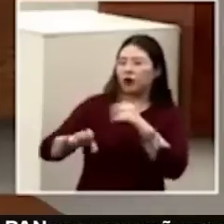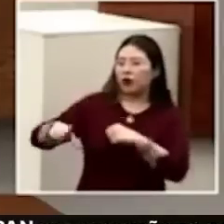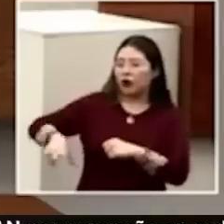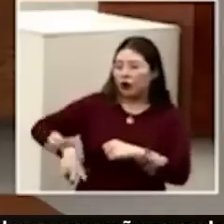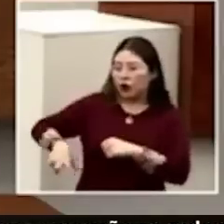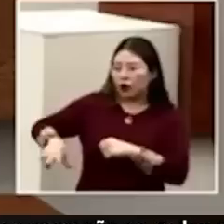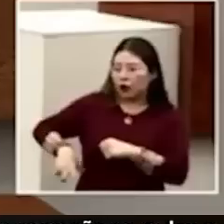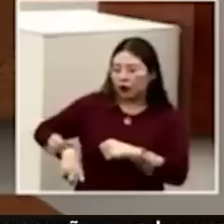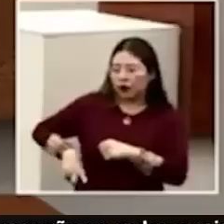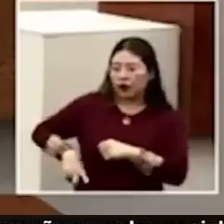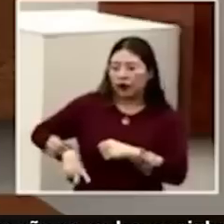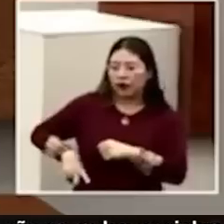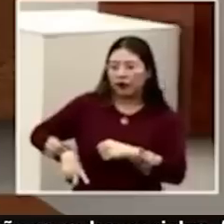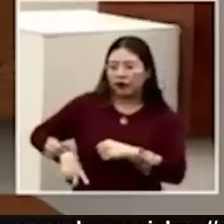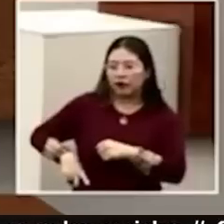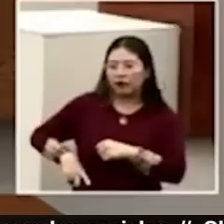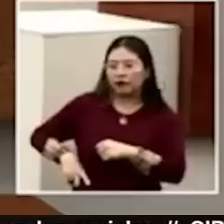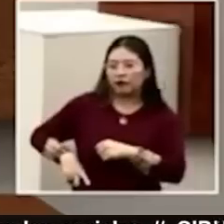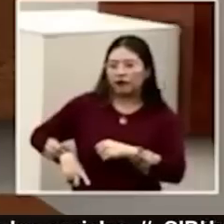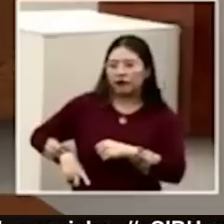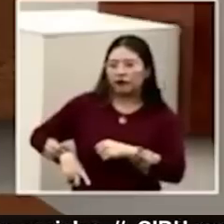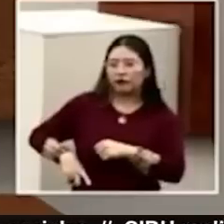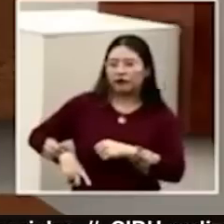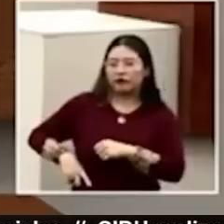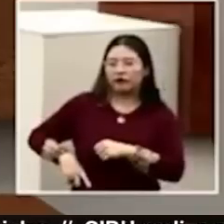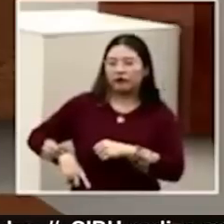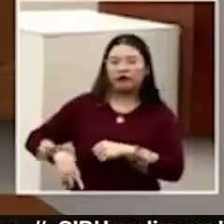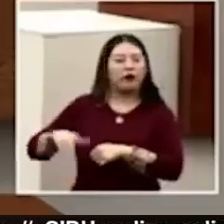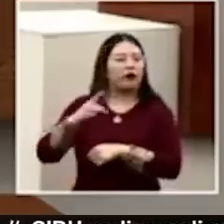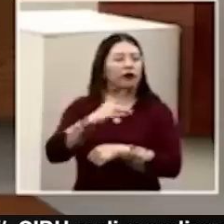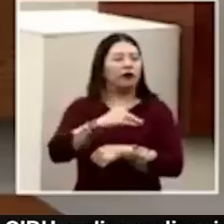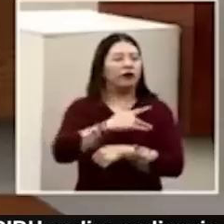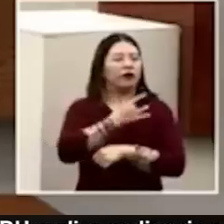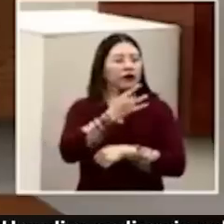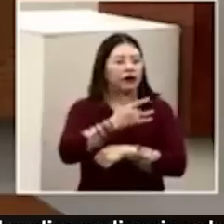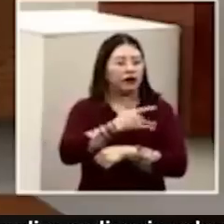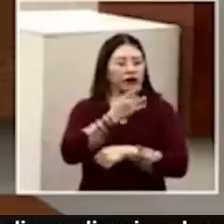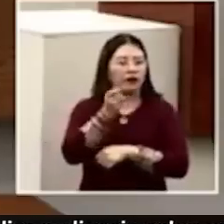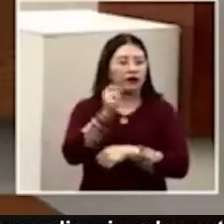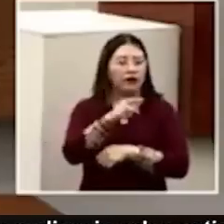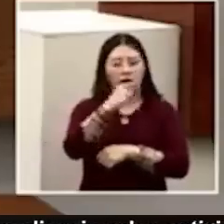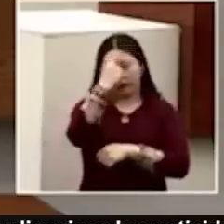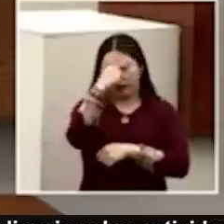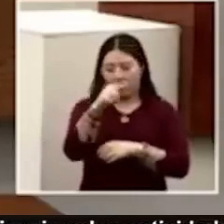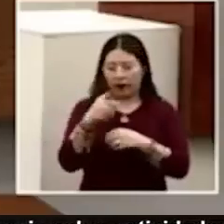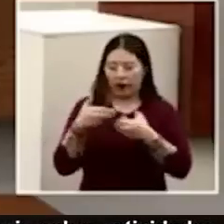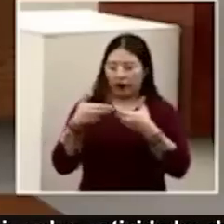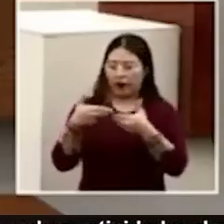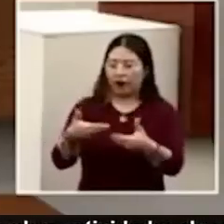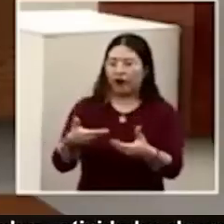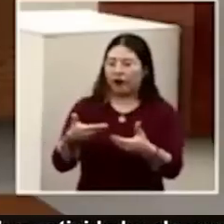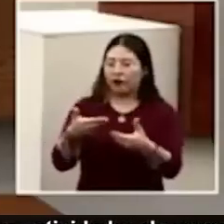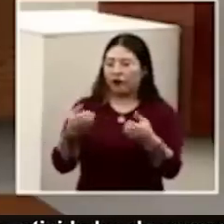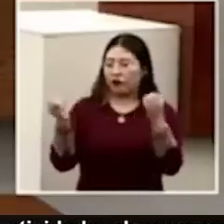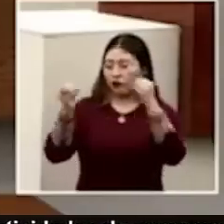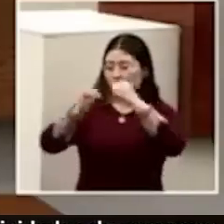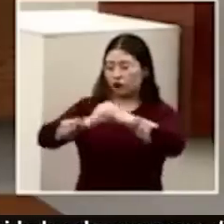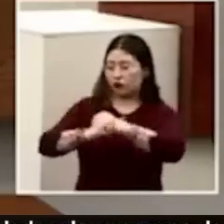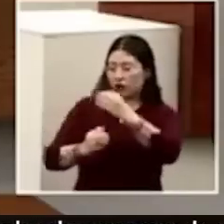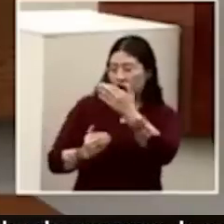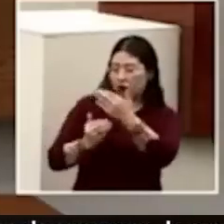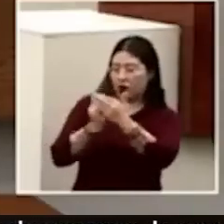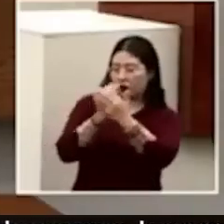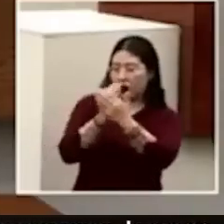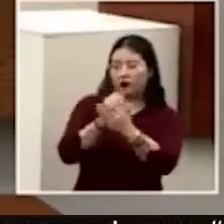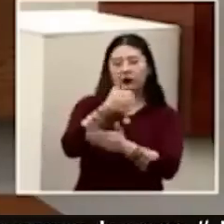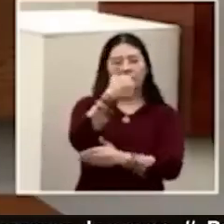gobierno el que sacó a los militares a las calles una oscura mañana del